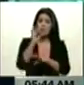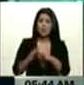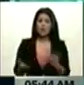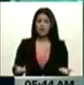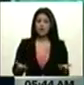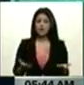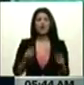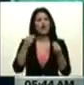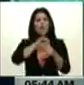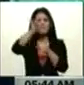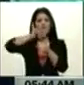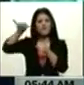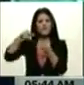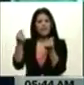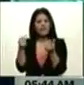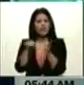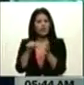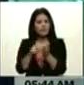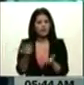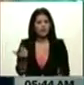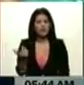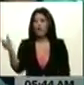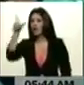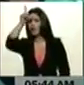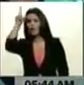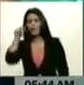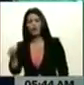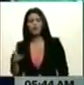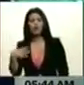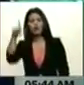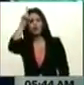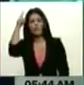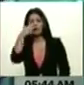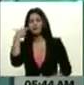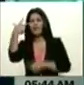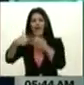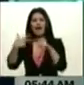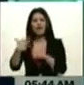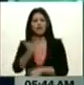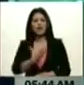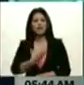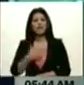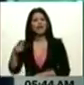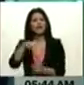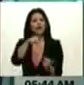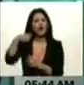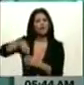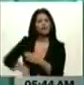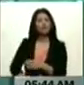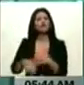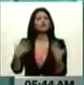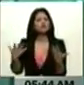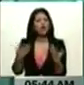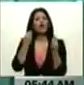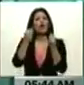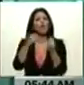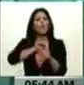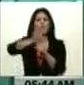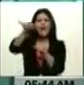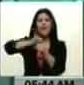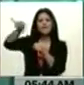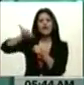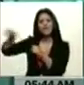¿Y qué hace Leopoldo? Le hace como 3 años que no es alcalde. ¿Qué sueldo percibe Leopoldo? ¿De dónde saca ella